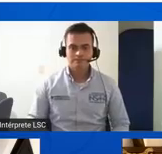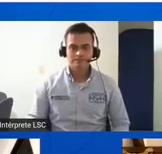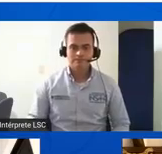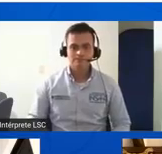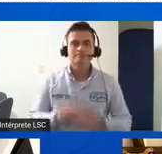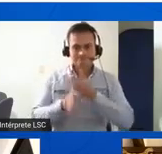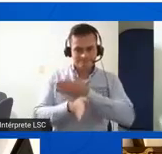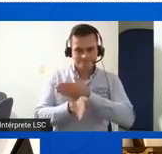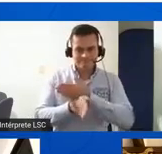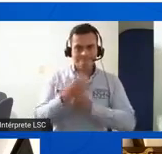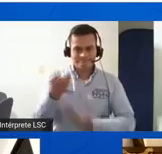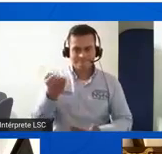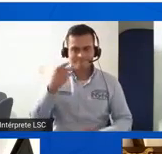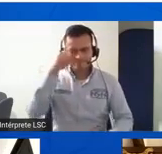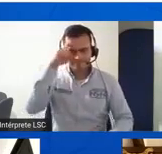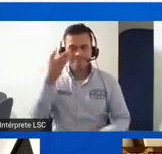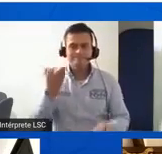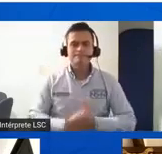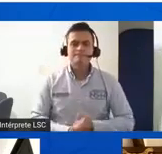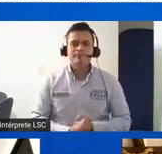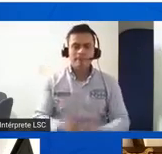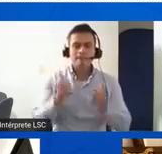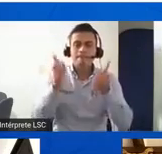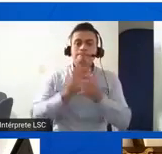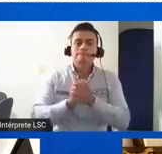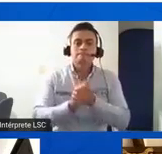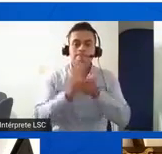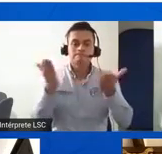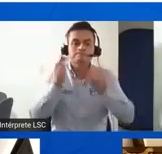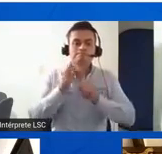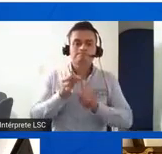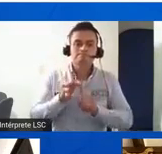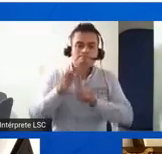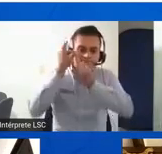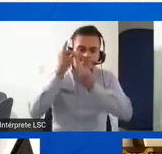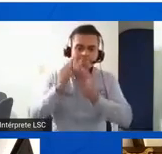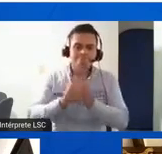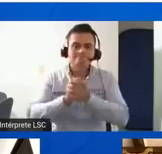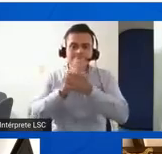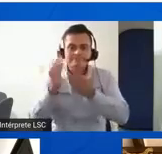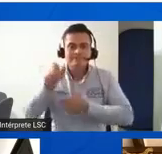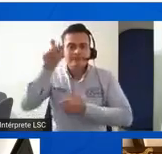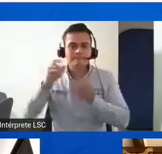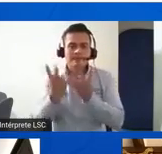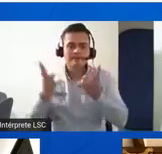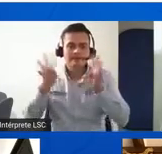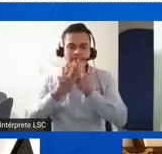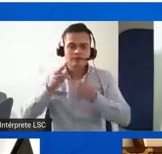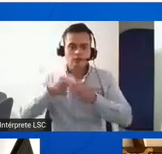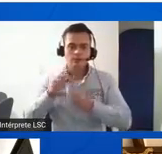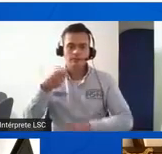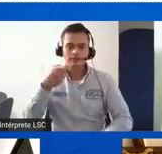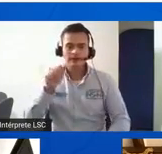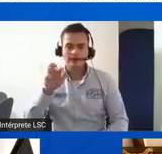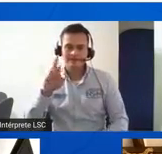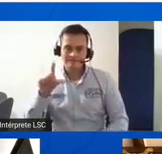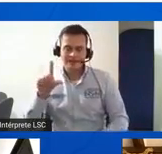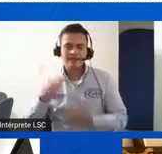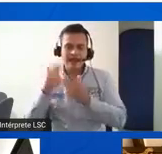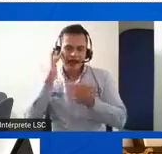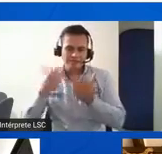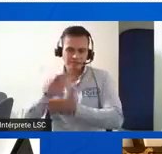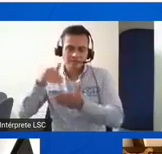Adelante, Natalia. Listo. Bueno, un saludo muy especial al senador Gabriel Velasco del Centro